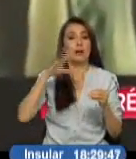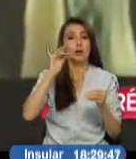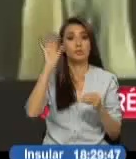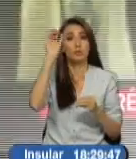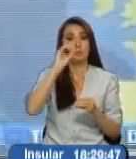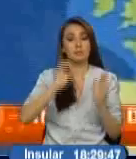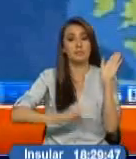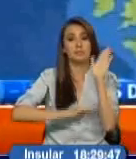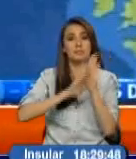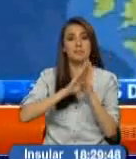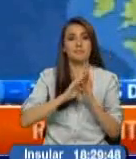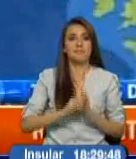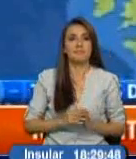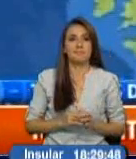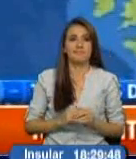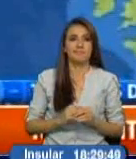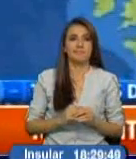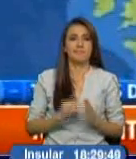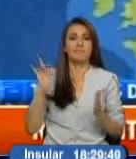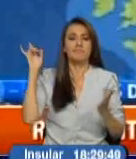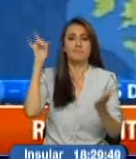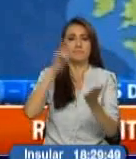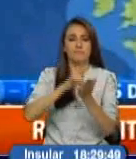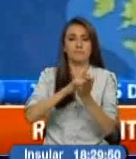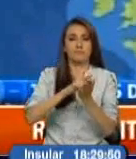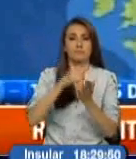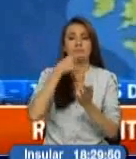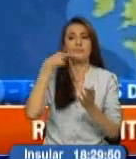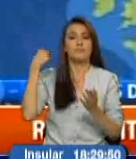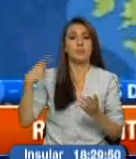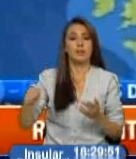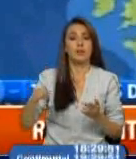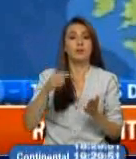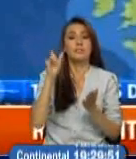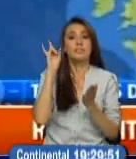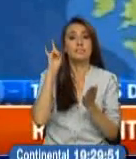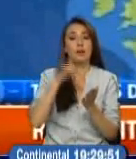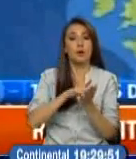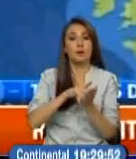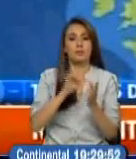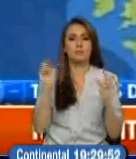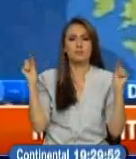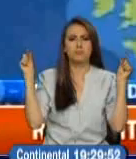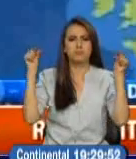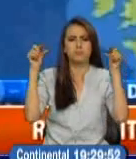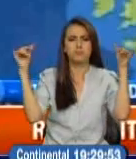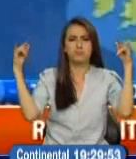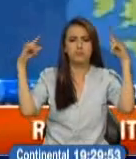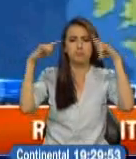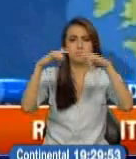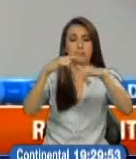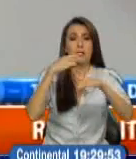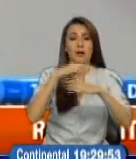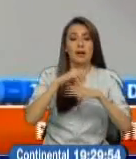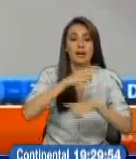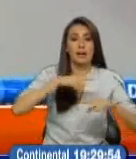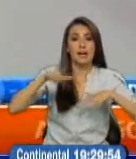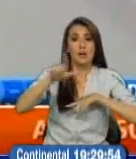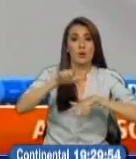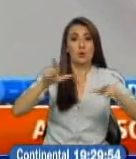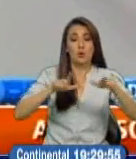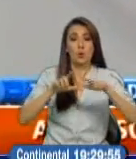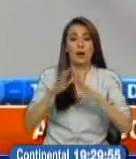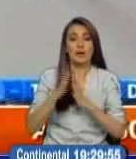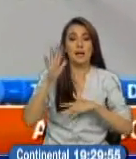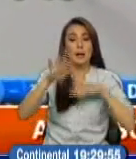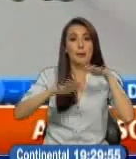8%. Las Fuerzas Aéreas de Rusia interceptaron un bombardero B-52 de Estados Unidos que sobrevolaba en espacio aéreo internacional en el Mar